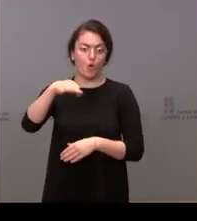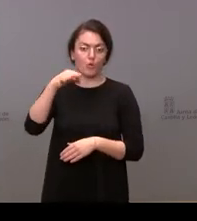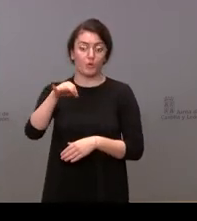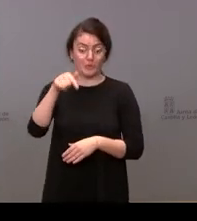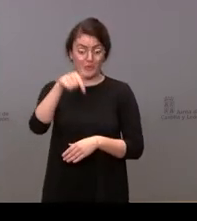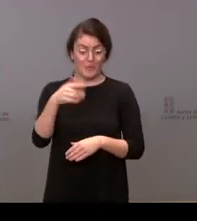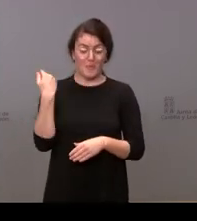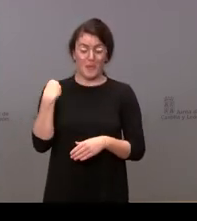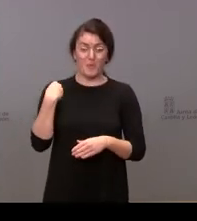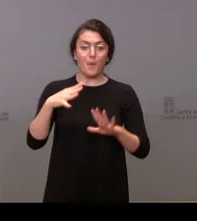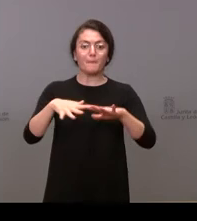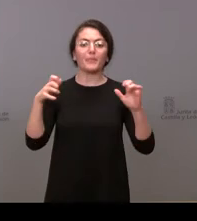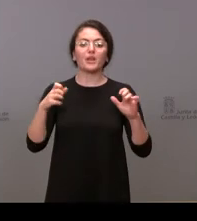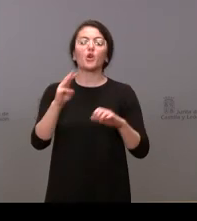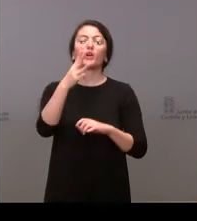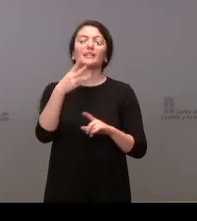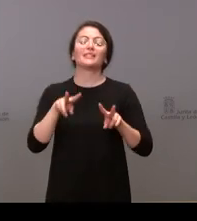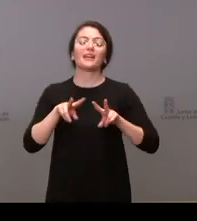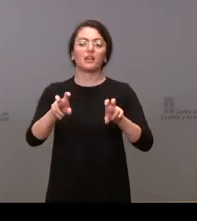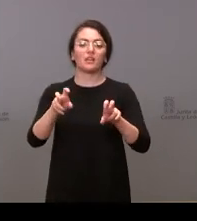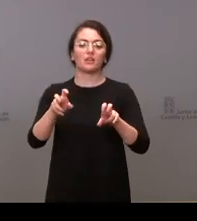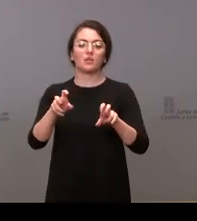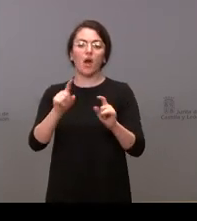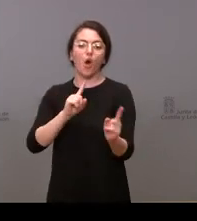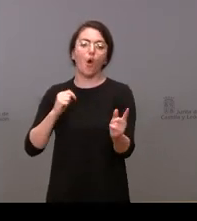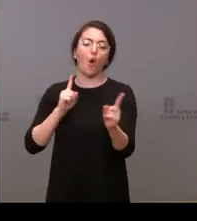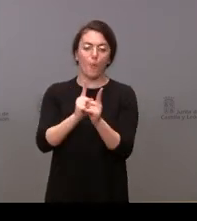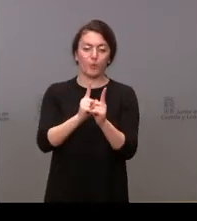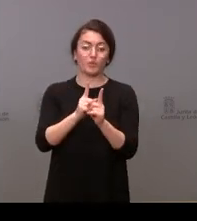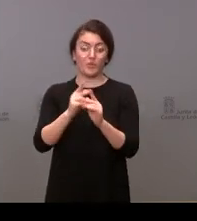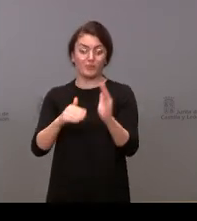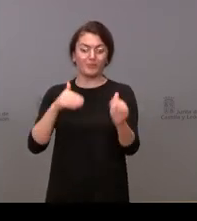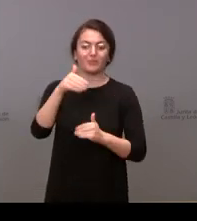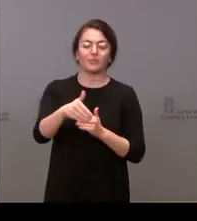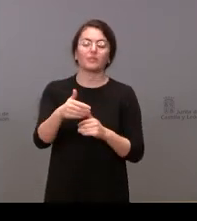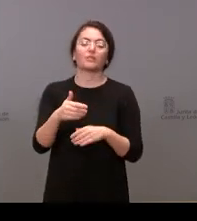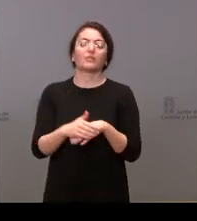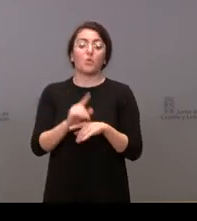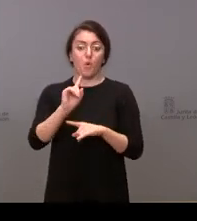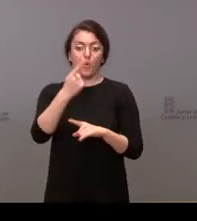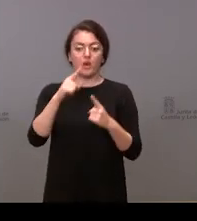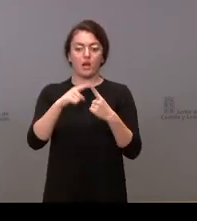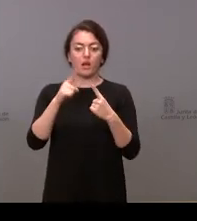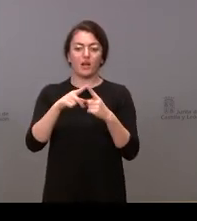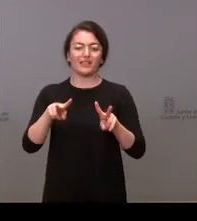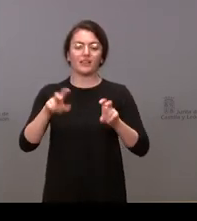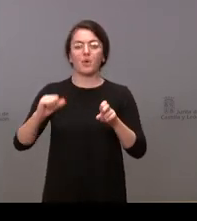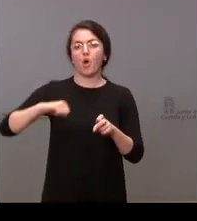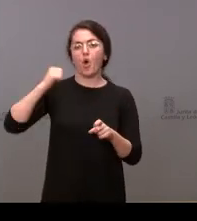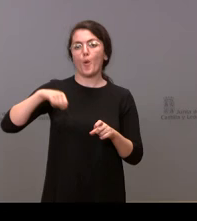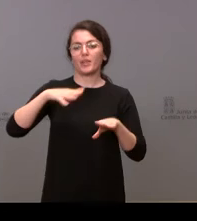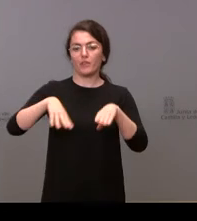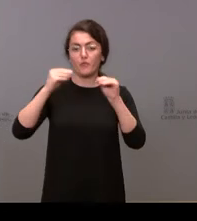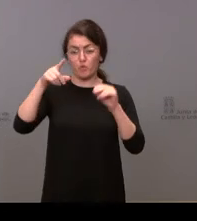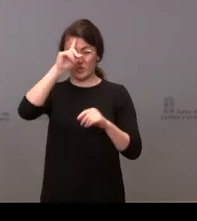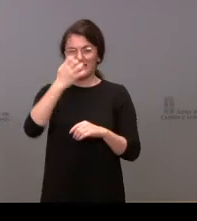de la oposición que han salido adelante. Una de ellas, la iniciativa simbólica del Hospital de Burgos, del UBU. Yo no sé si al